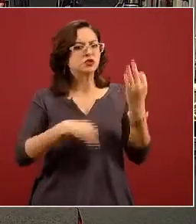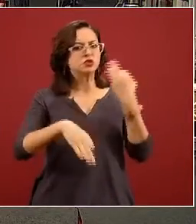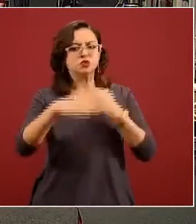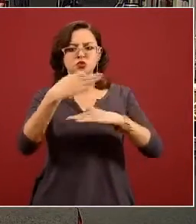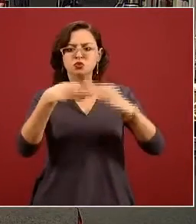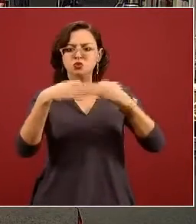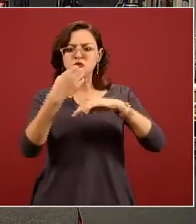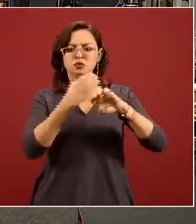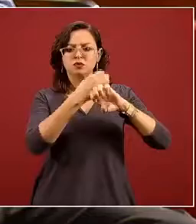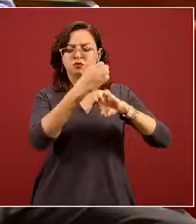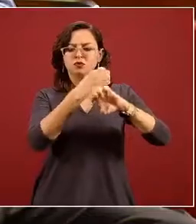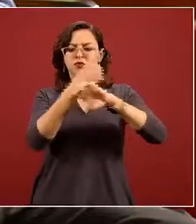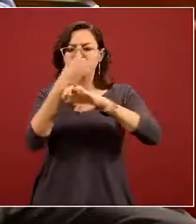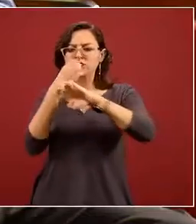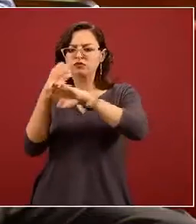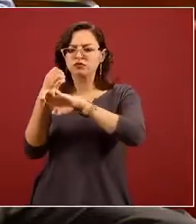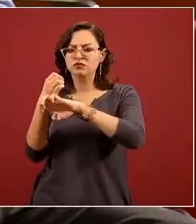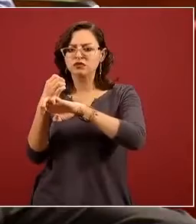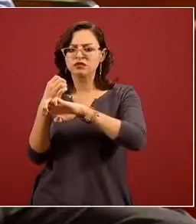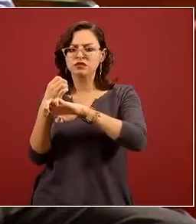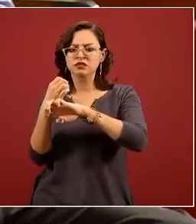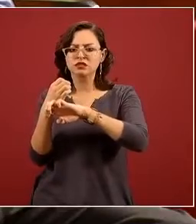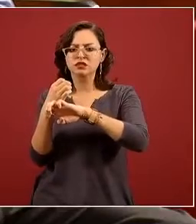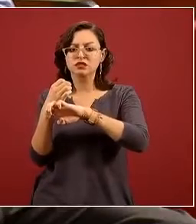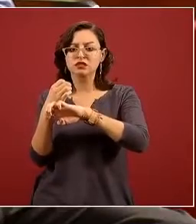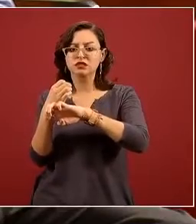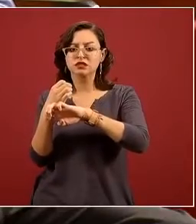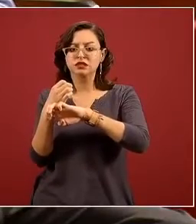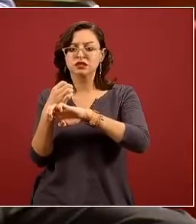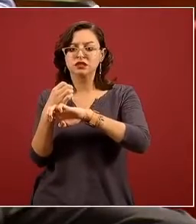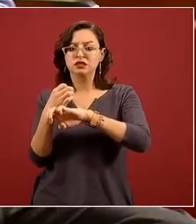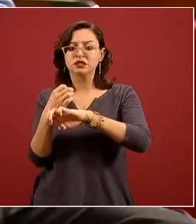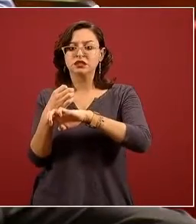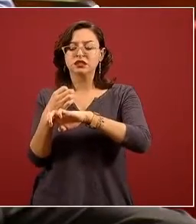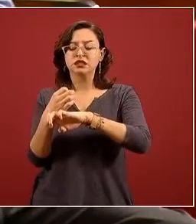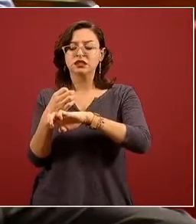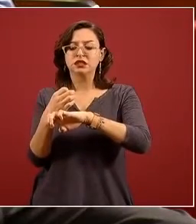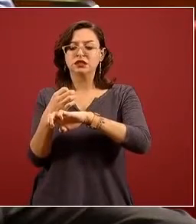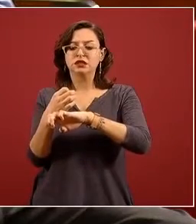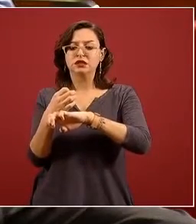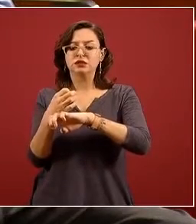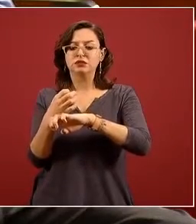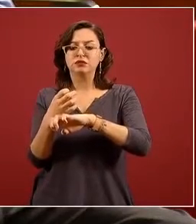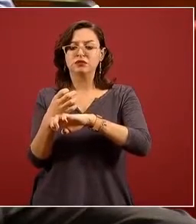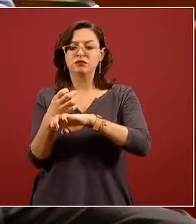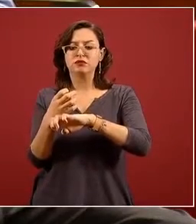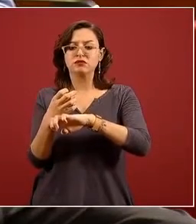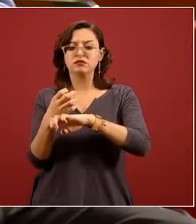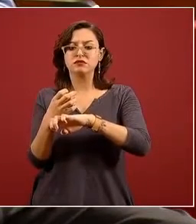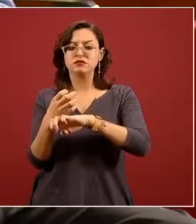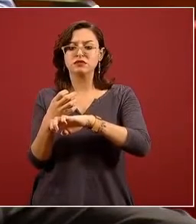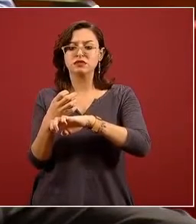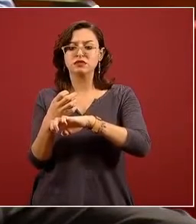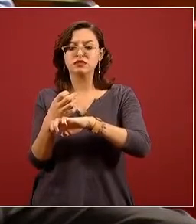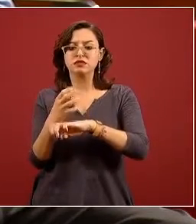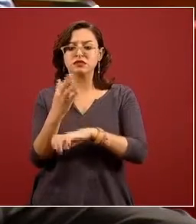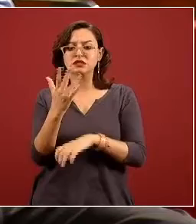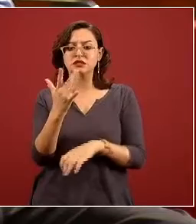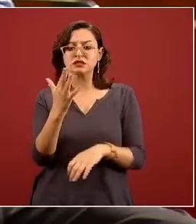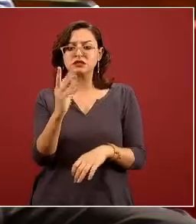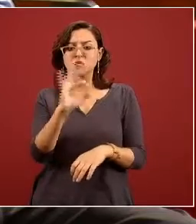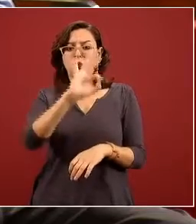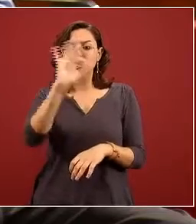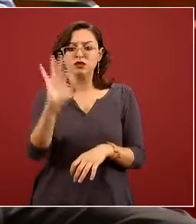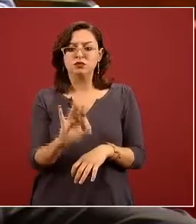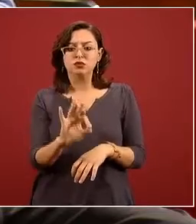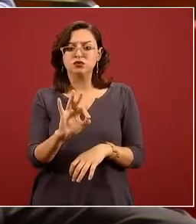estados, si bien siguen con índice, o sea, con movilidad hasta en muchos más del 50%,